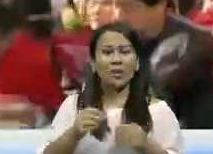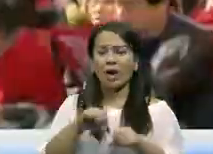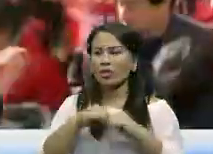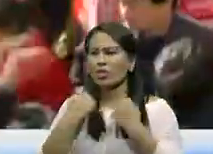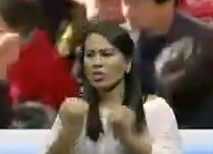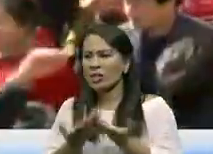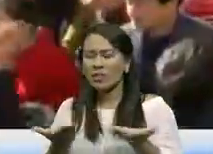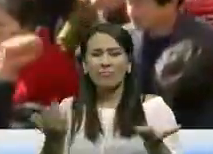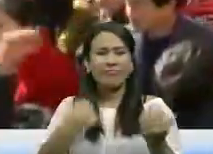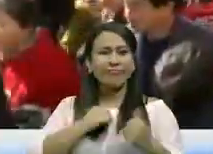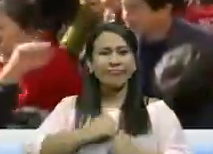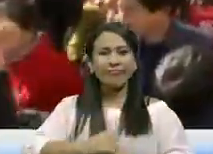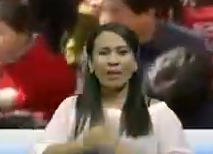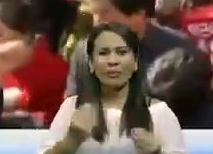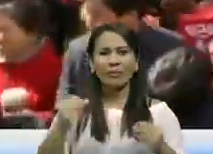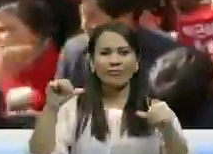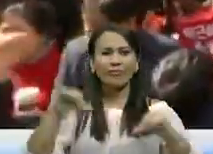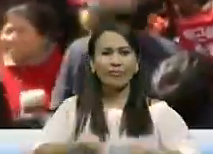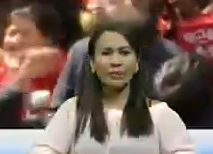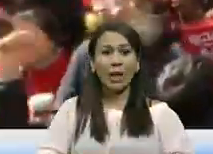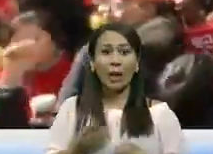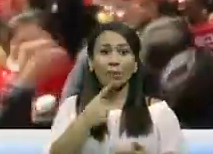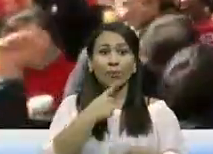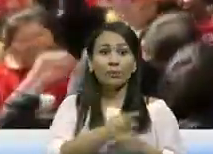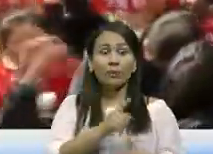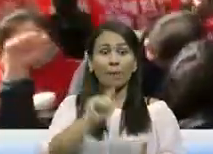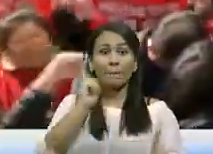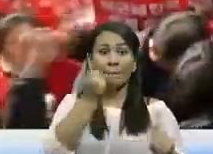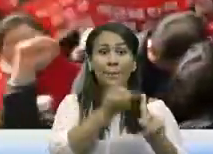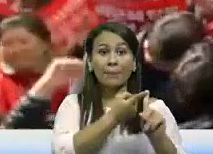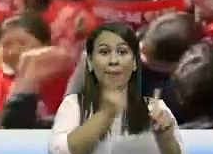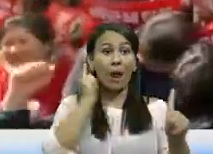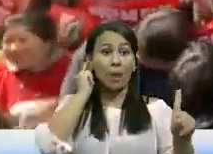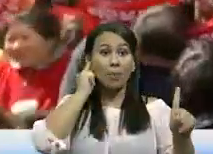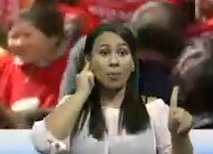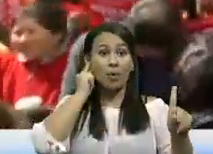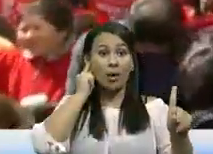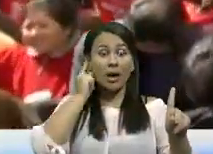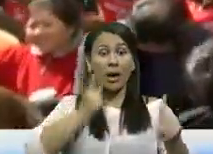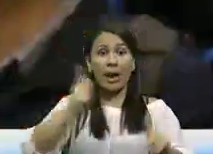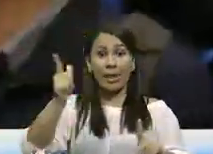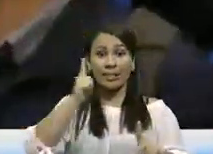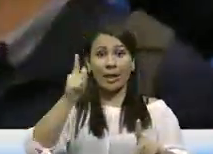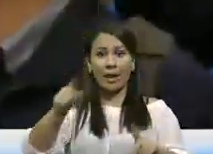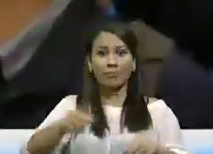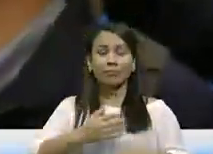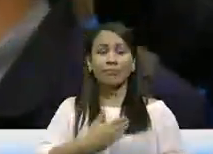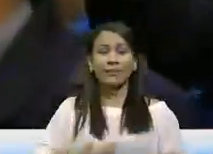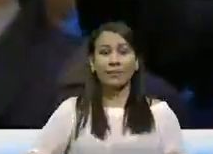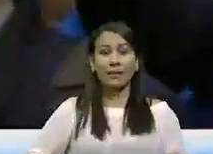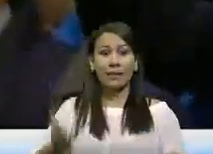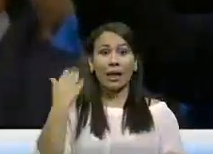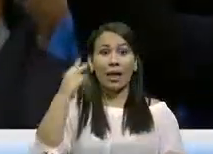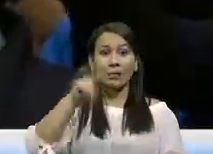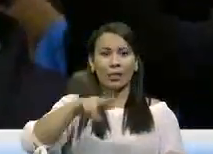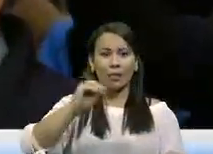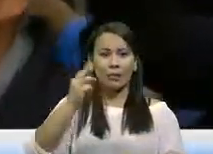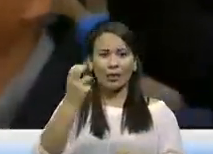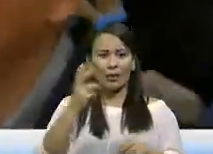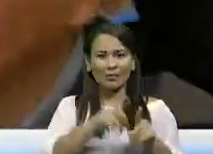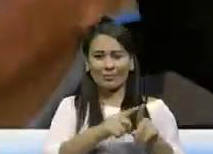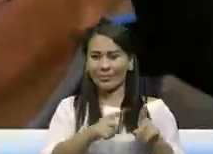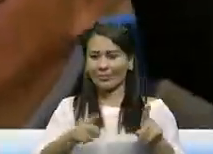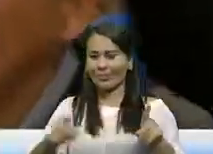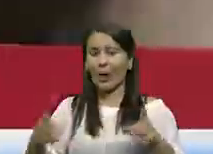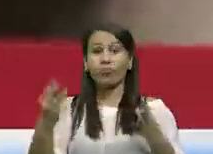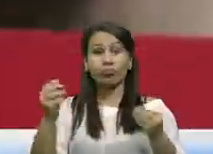político, lastraron su popularidad. Fue la primera mujer en dirigir al país después de conquistar la presidencia en 2012, con el mayor apoyo